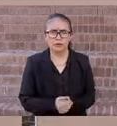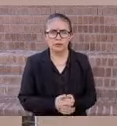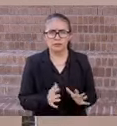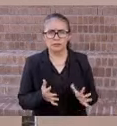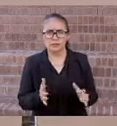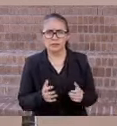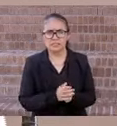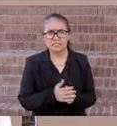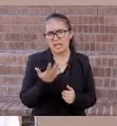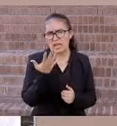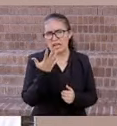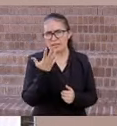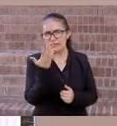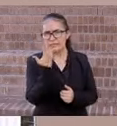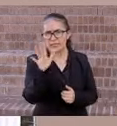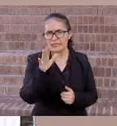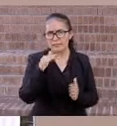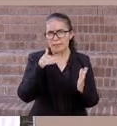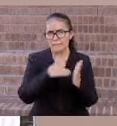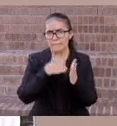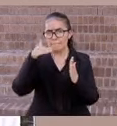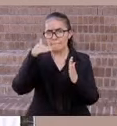10 millones